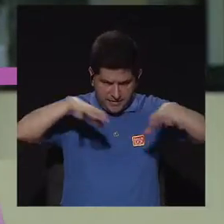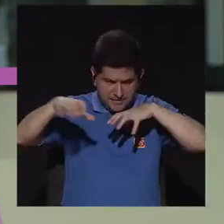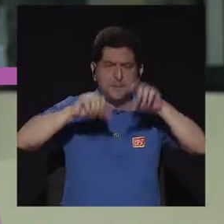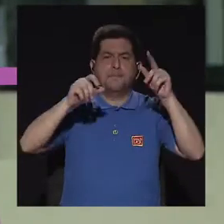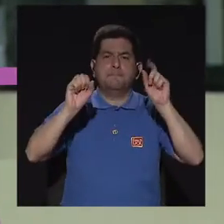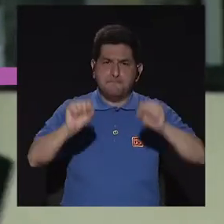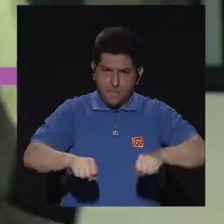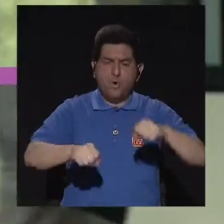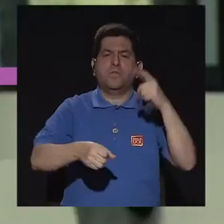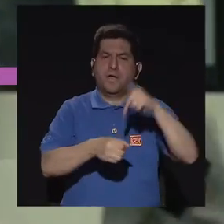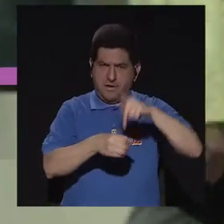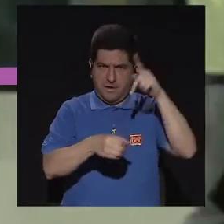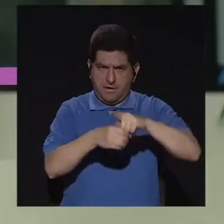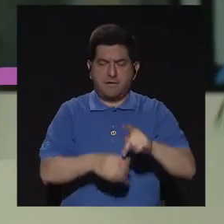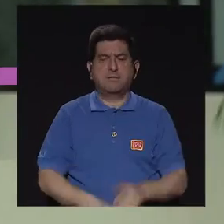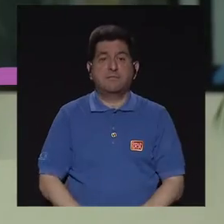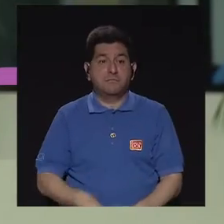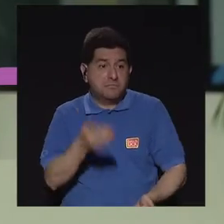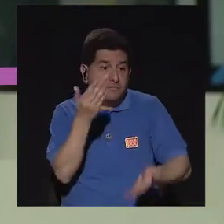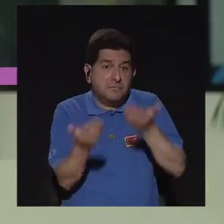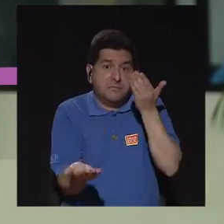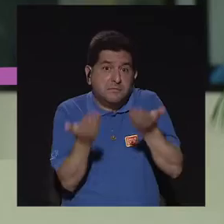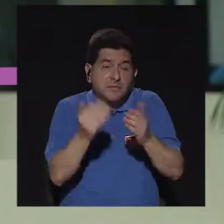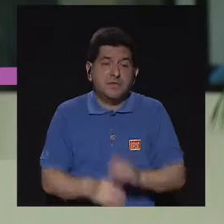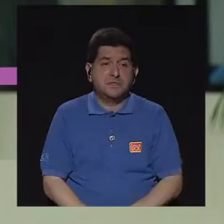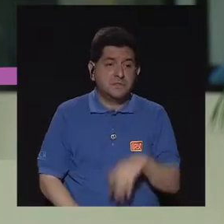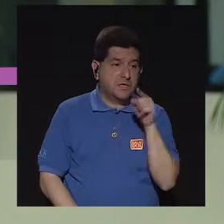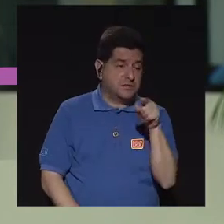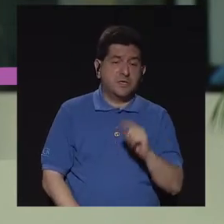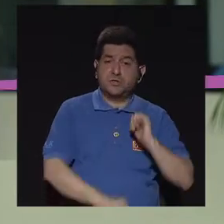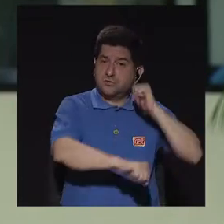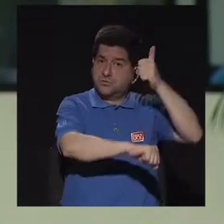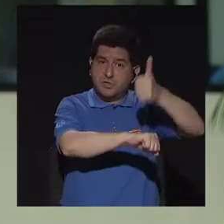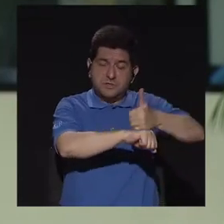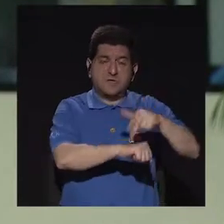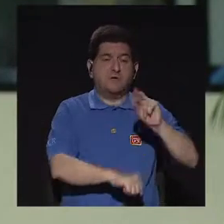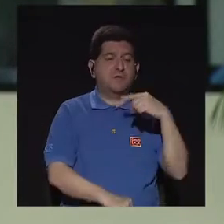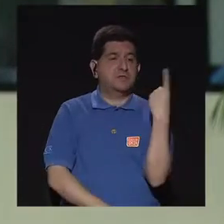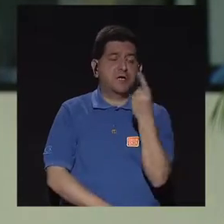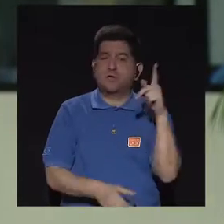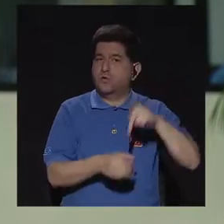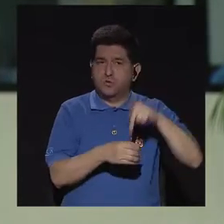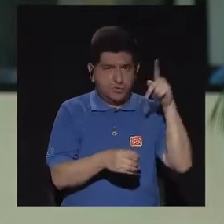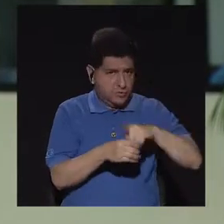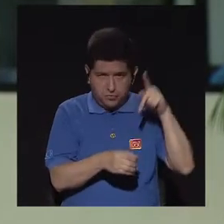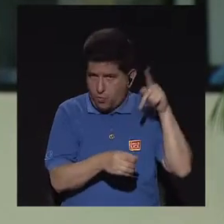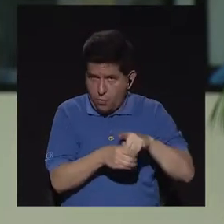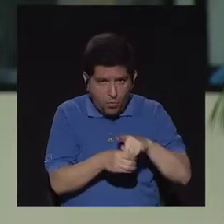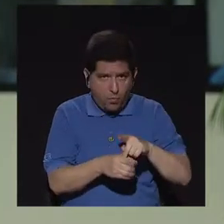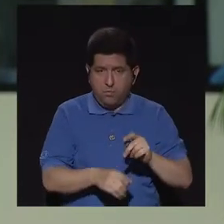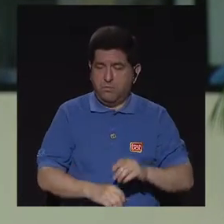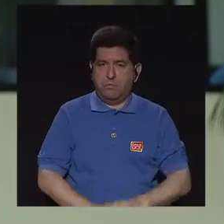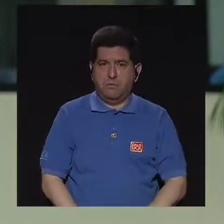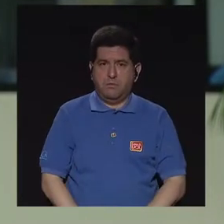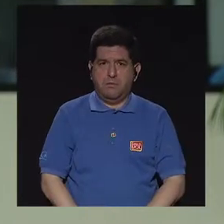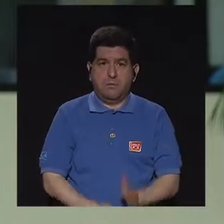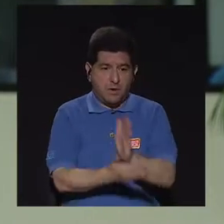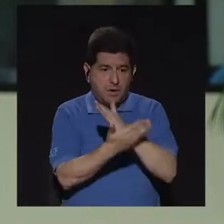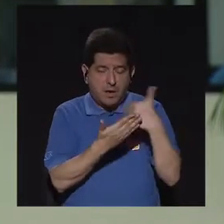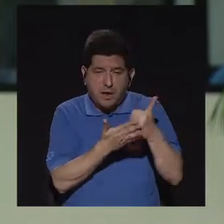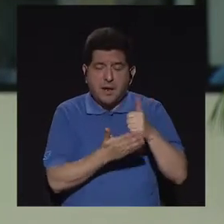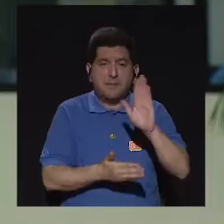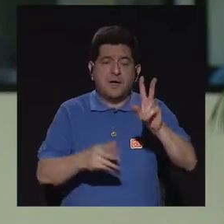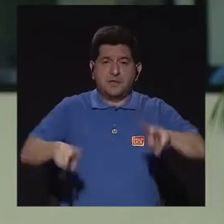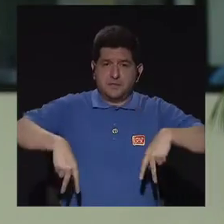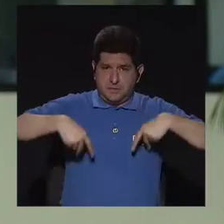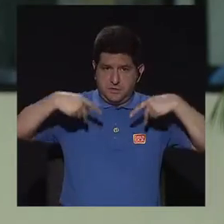actividades en las que pueden participar, incluso pueden llegar a, digamos, formar algo más que solo una participación, sino una parte